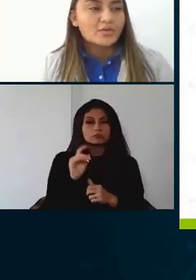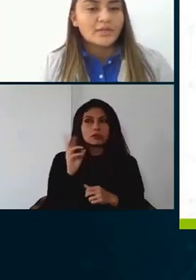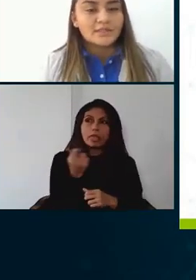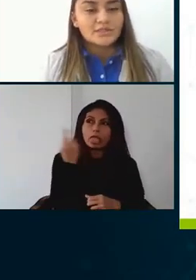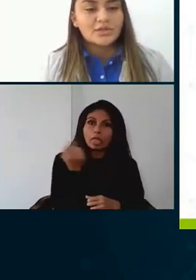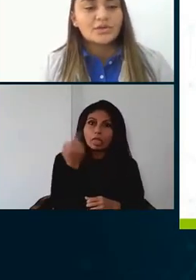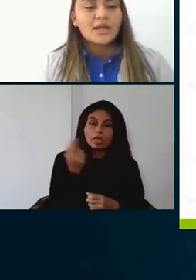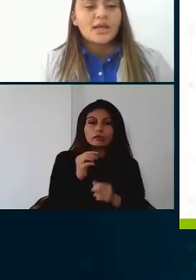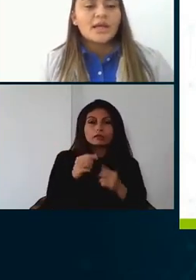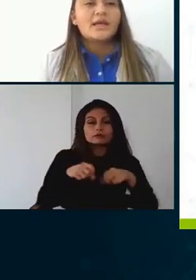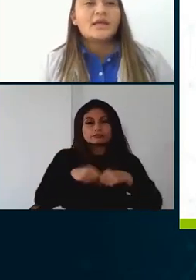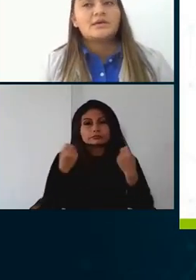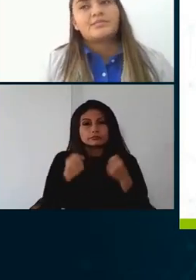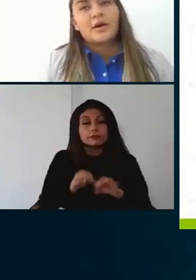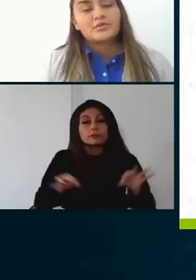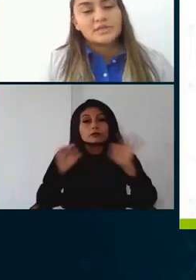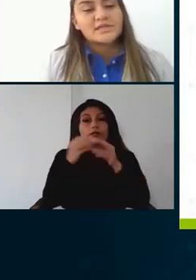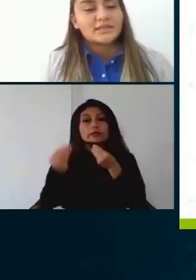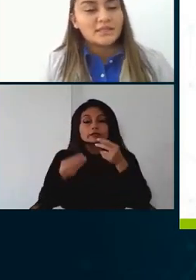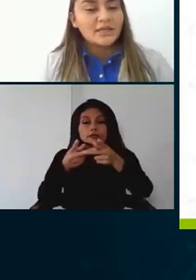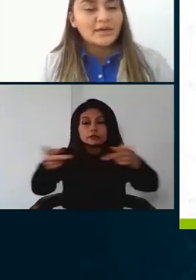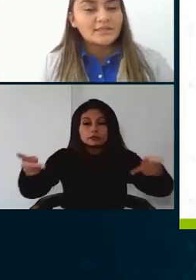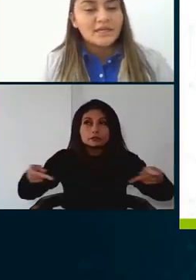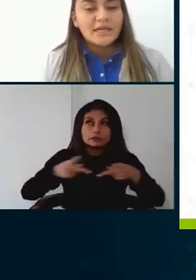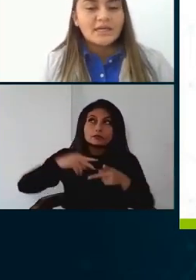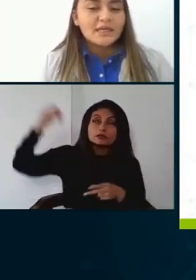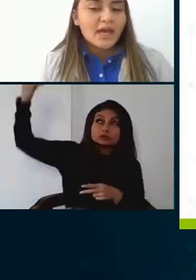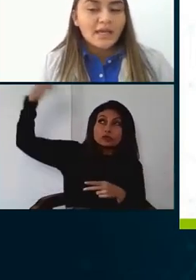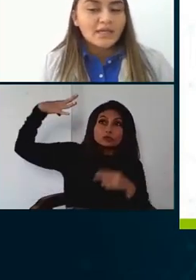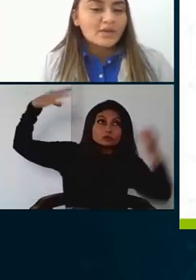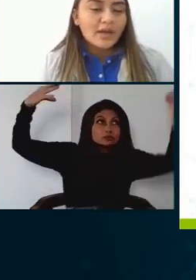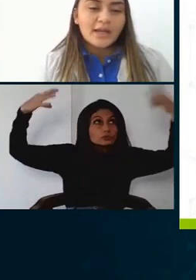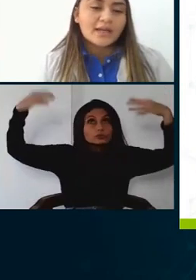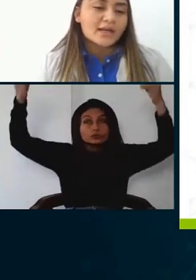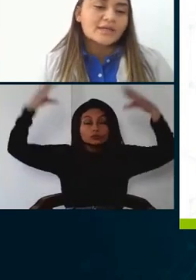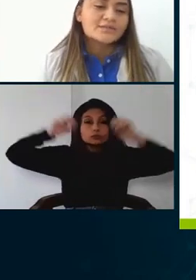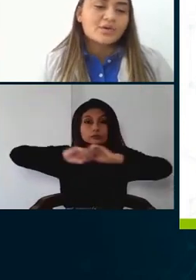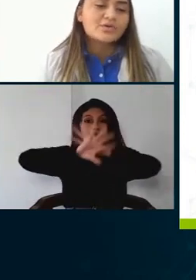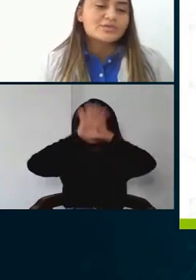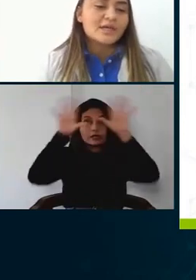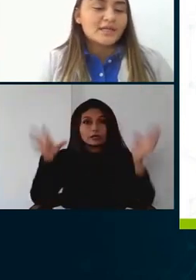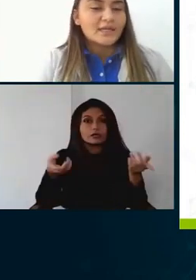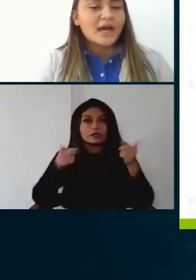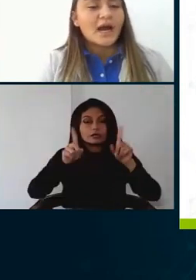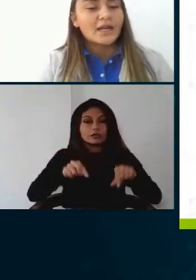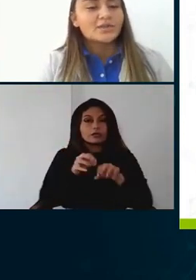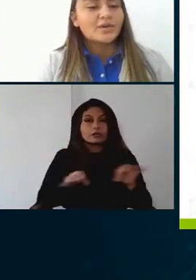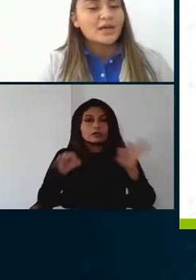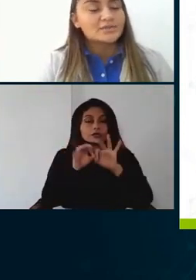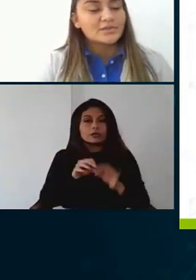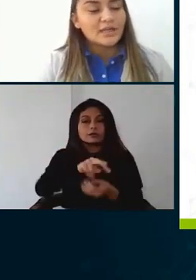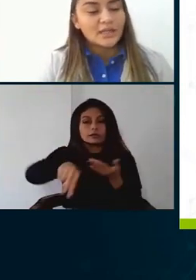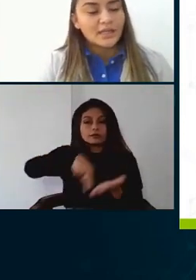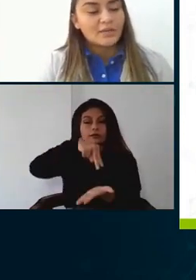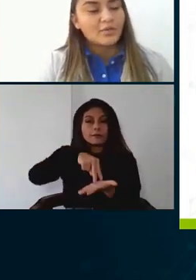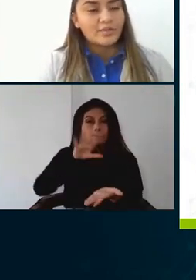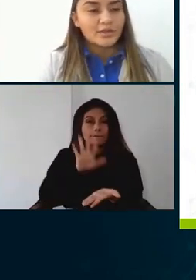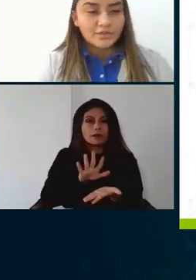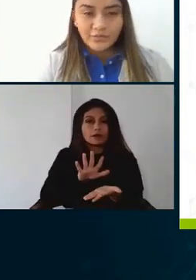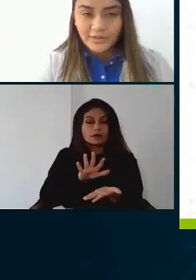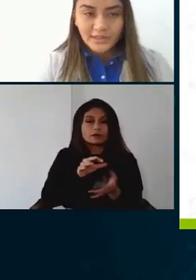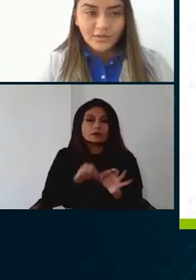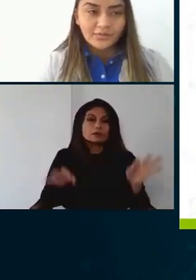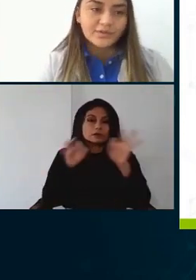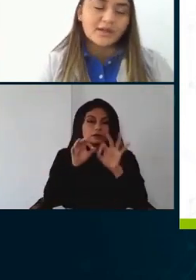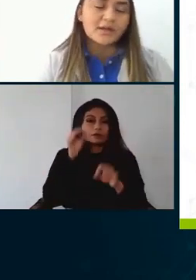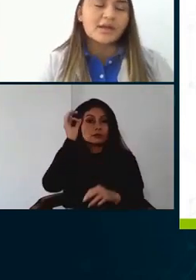adecuada de iluminación, pausas activas, y ahí el riesgo sería alto en caso tal de que el